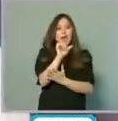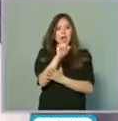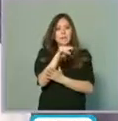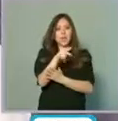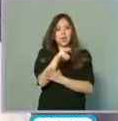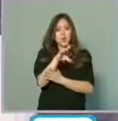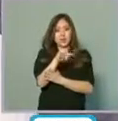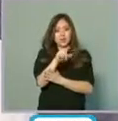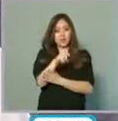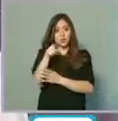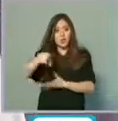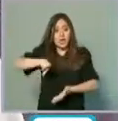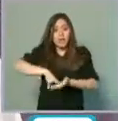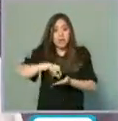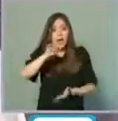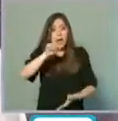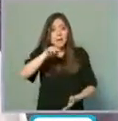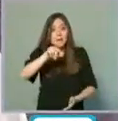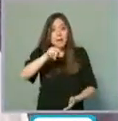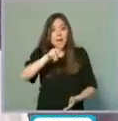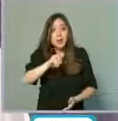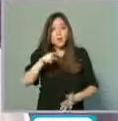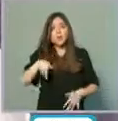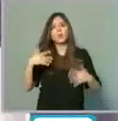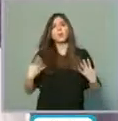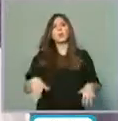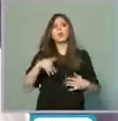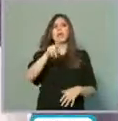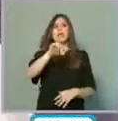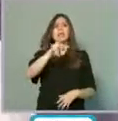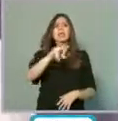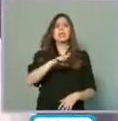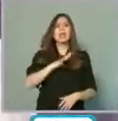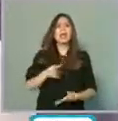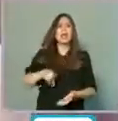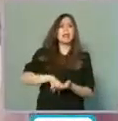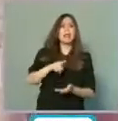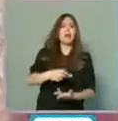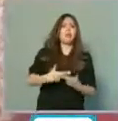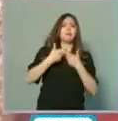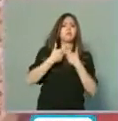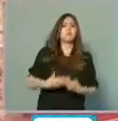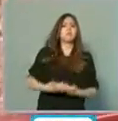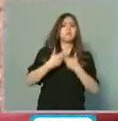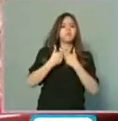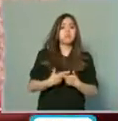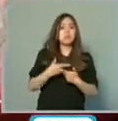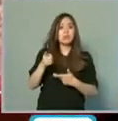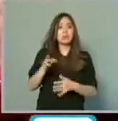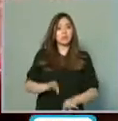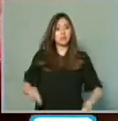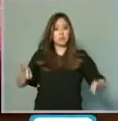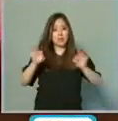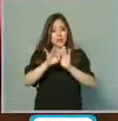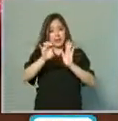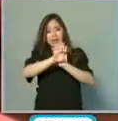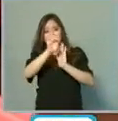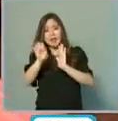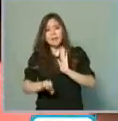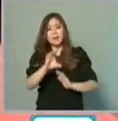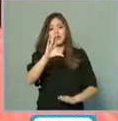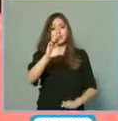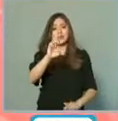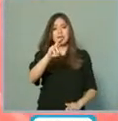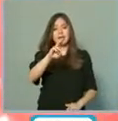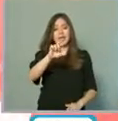de este amaranto, bueno, es que la lisina la tiene en una muy buena cantidad, entonces es algo importante. Y en relación a cereales, tiene